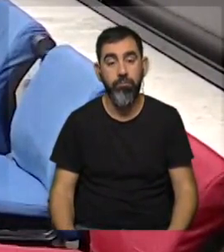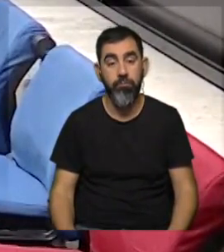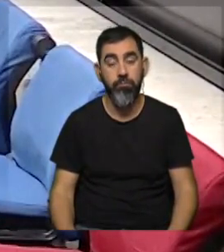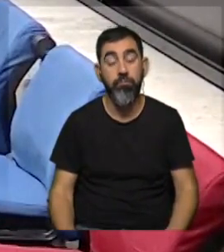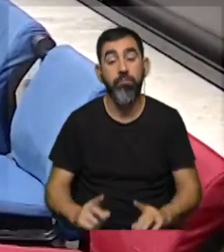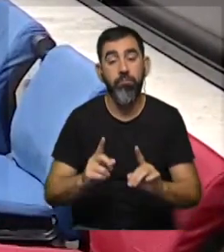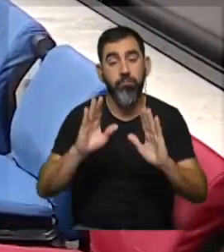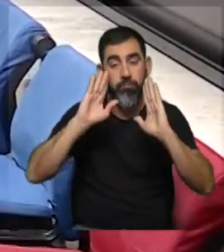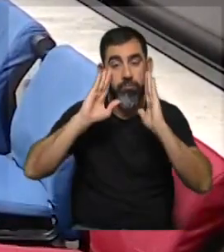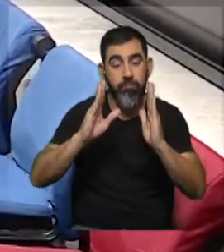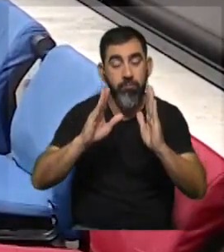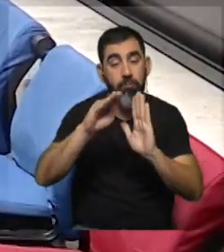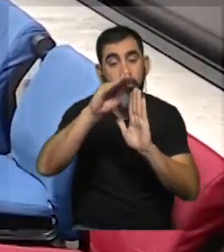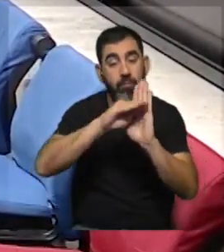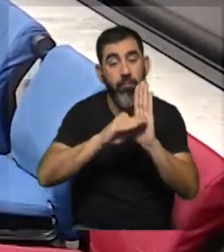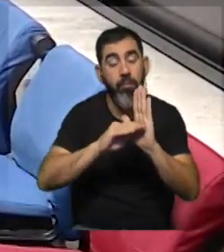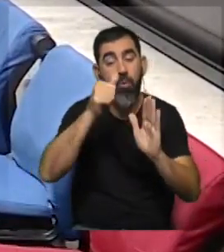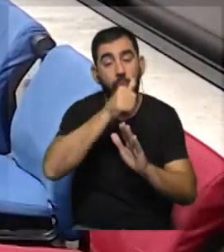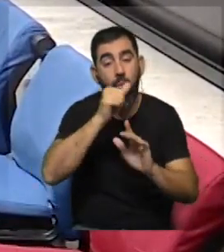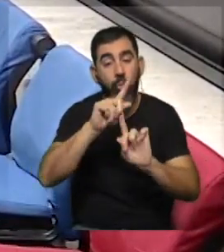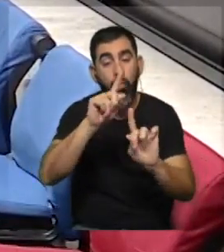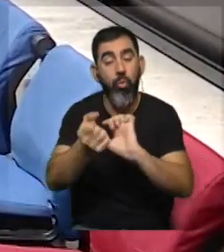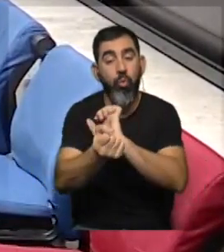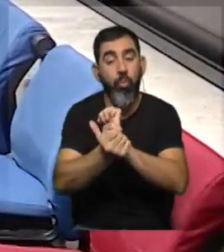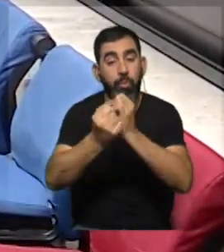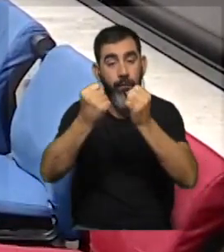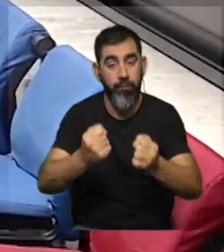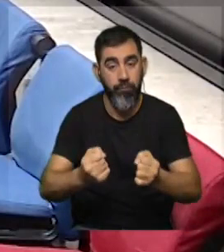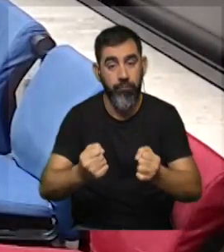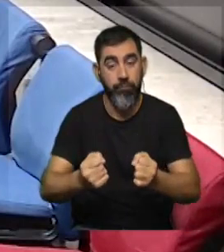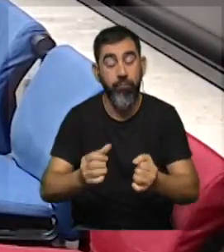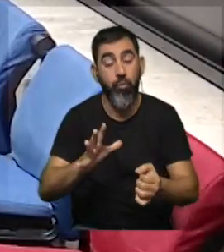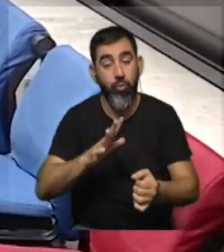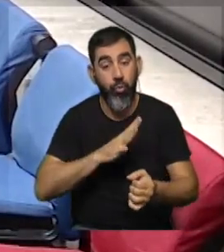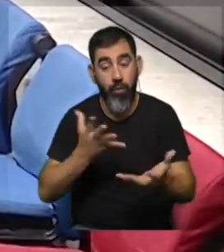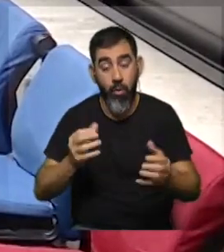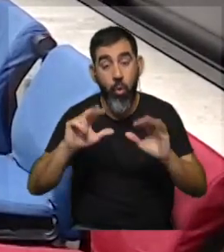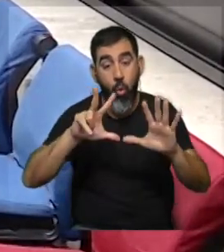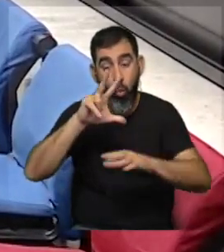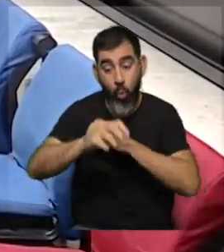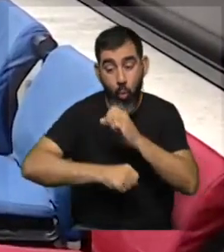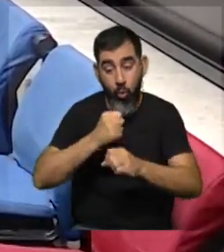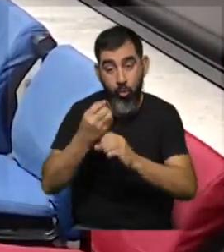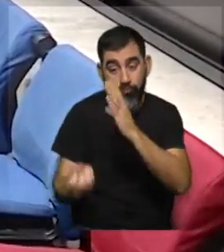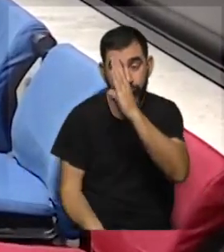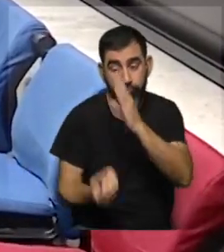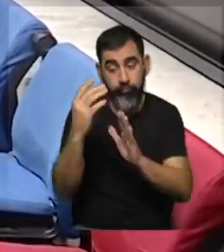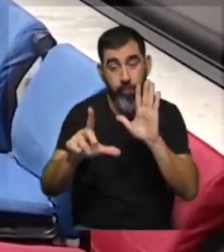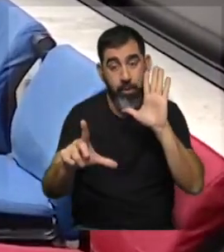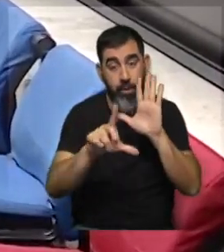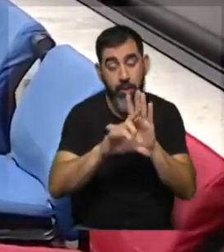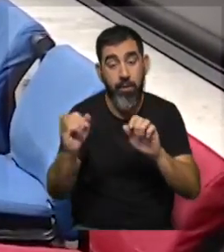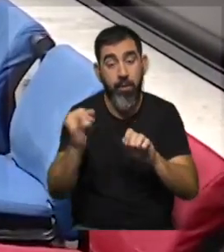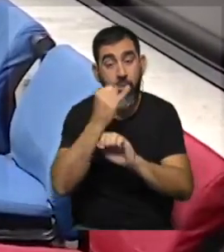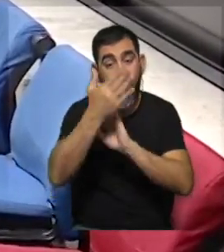después nos enfocamos en lo que son las medidas alternativas a la privación de libertad a uno hoy a ocho años de la creación de la ley este que crea